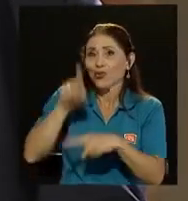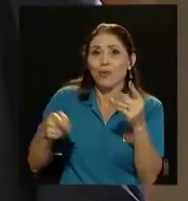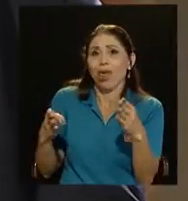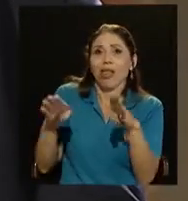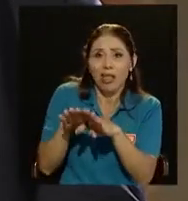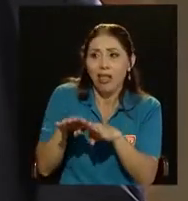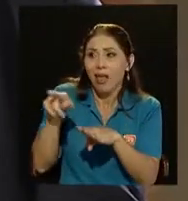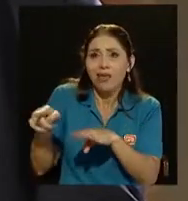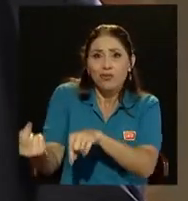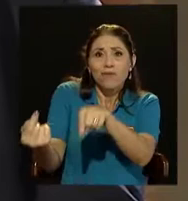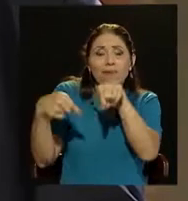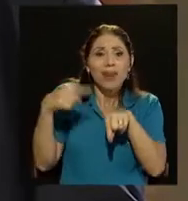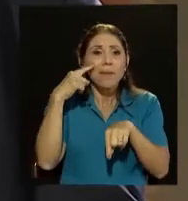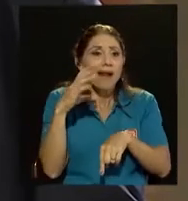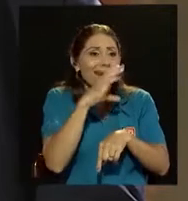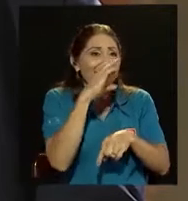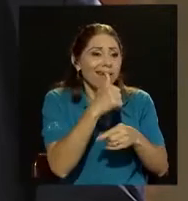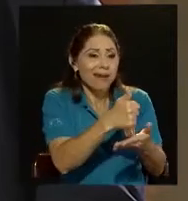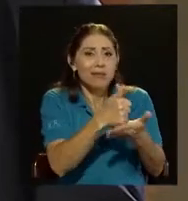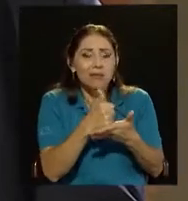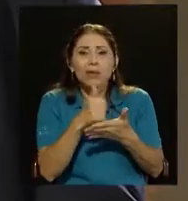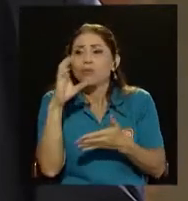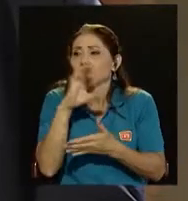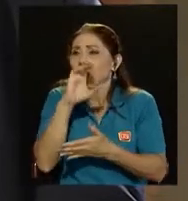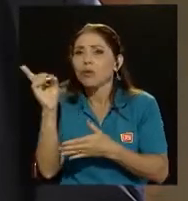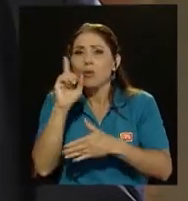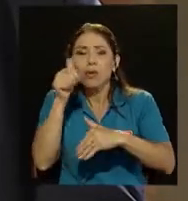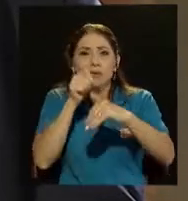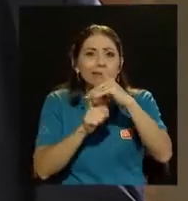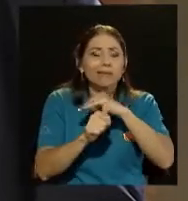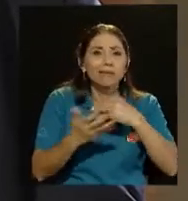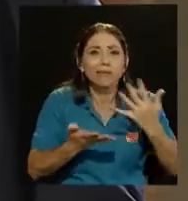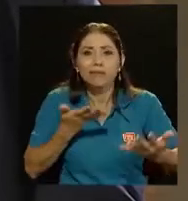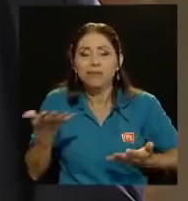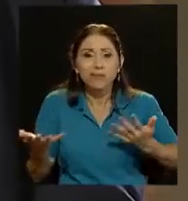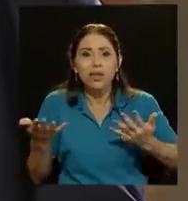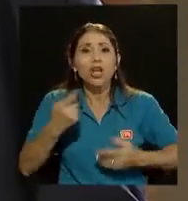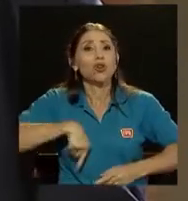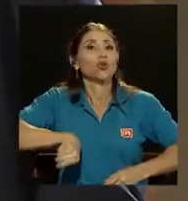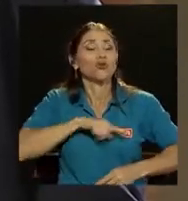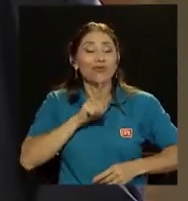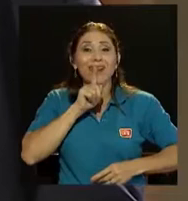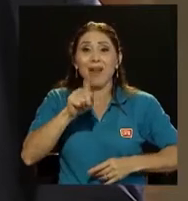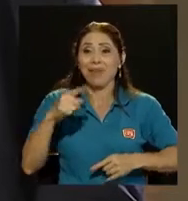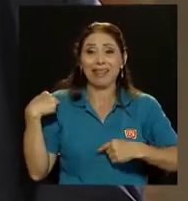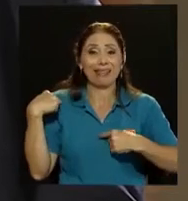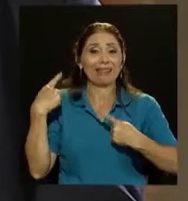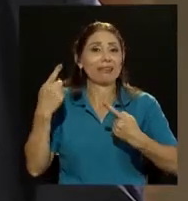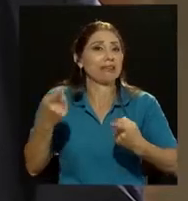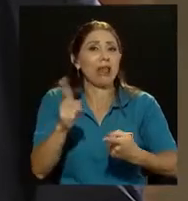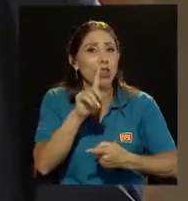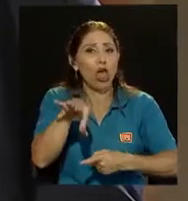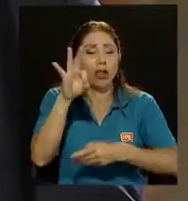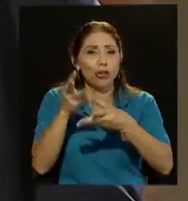nos estamos lejos de haber encontrado una solución final, pero